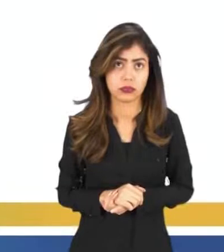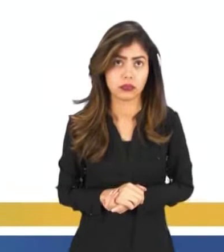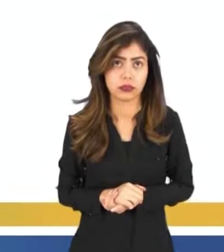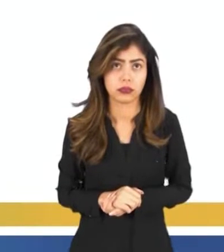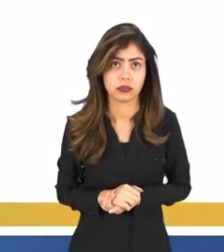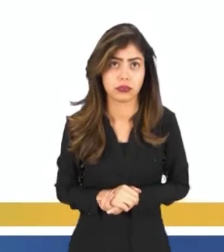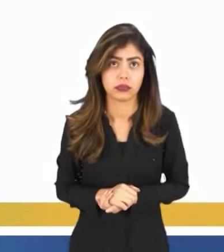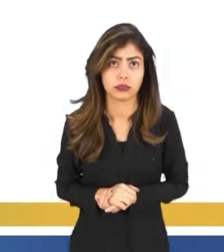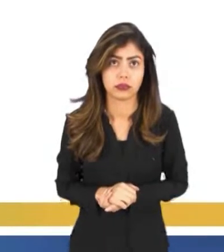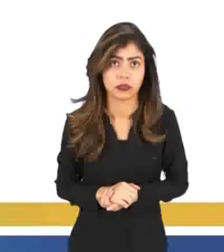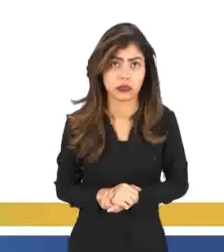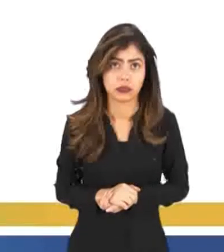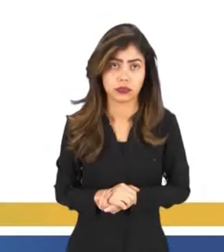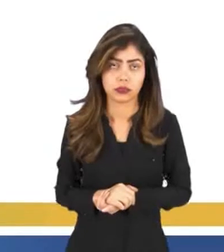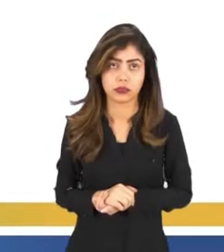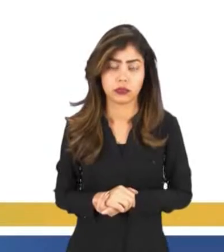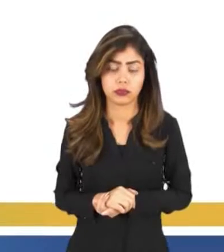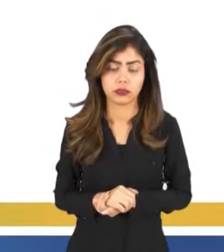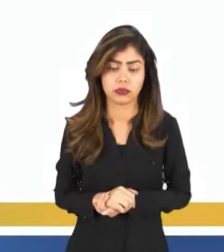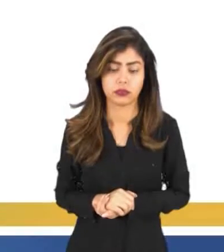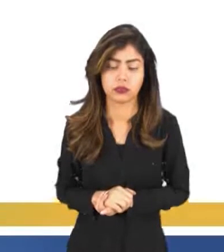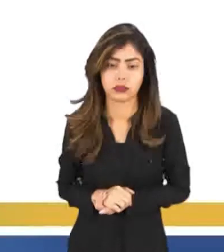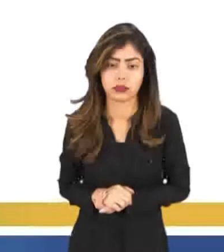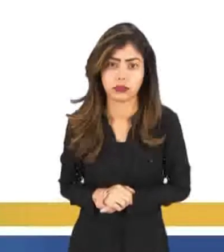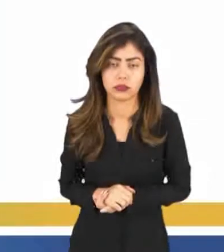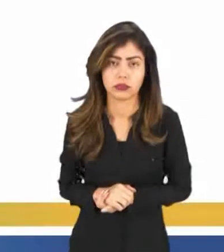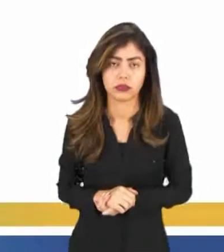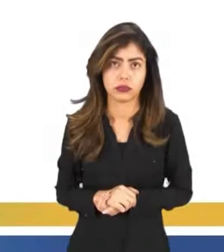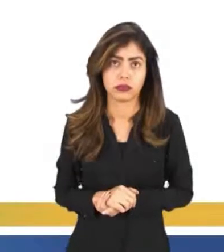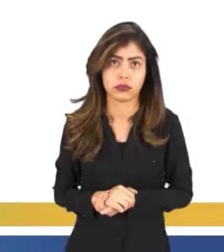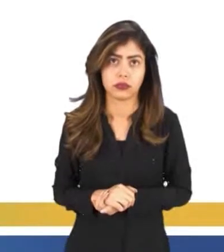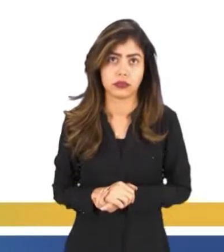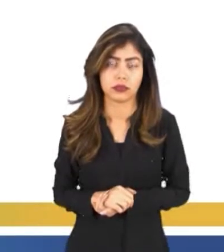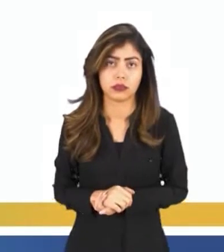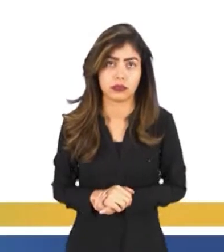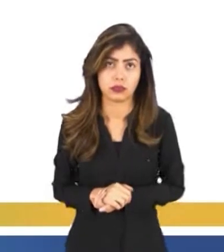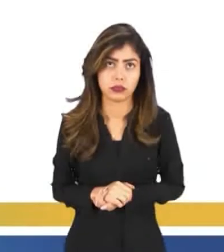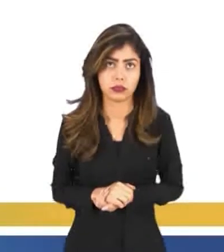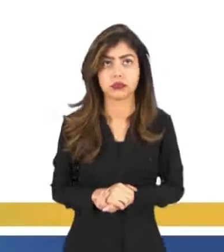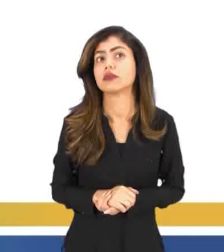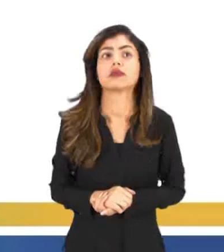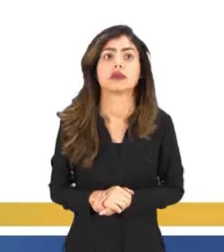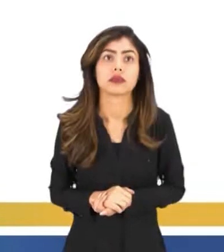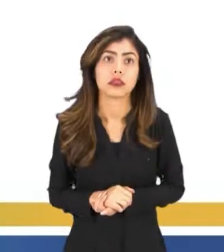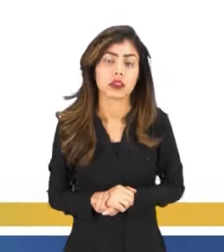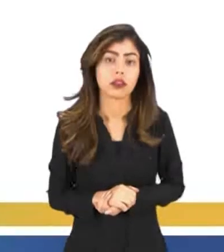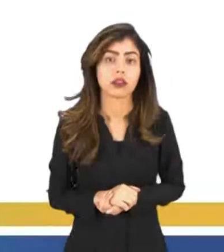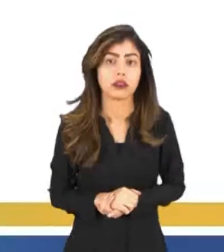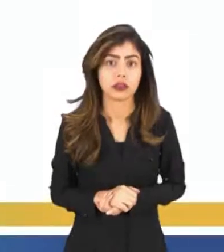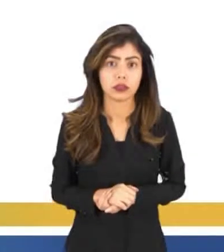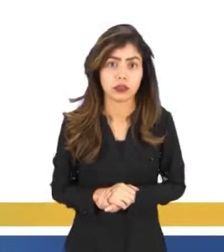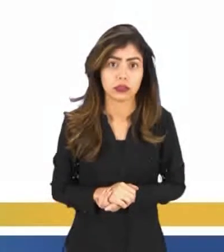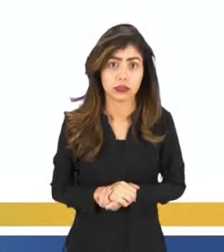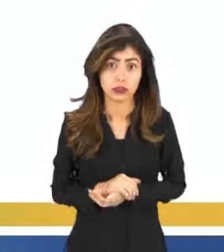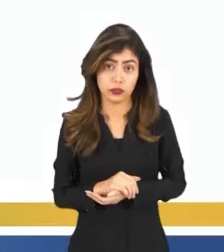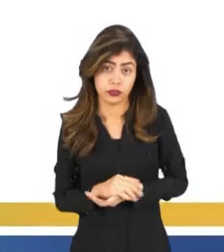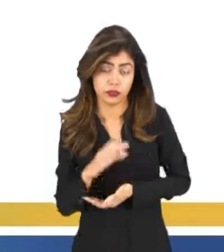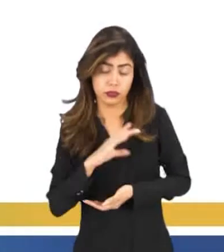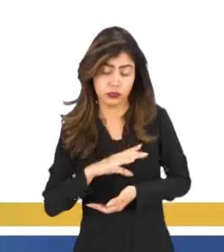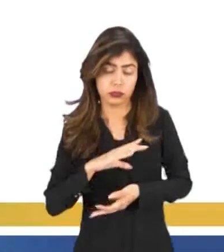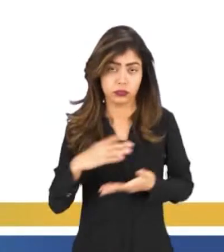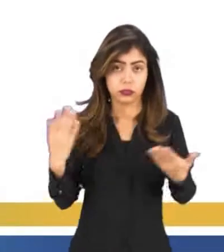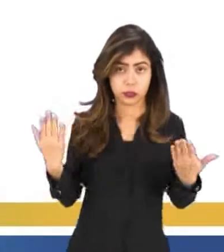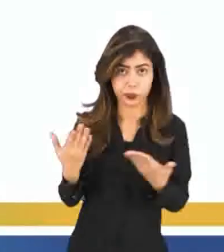me propongo exponer mi propósito al escribir esta carta es vamos al